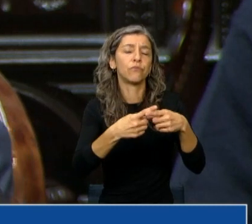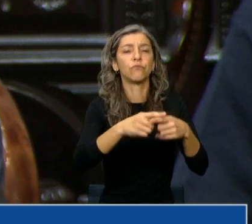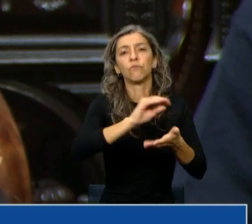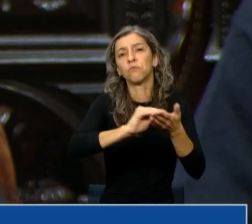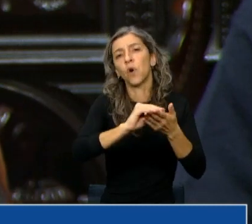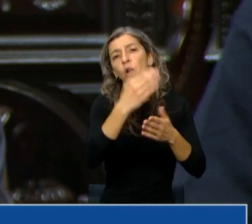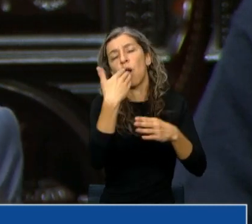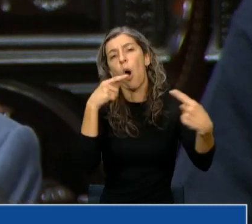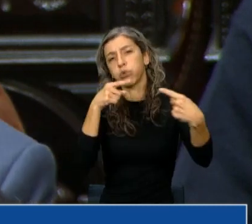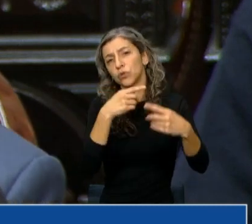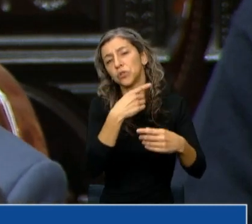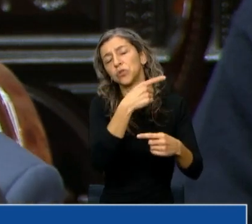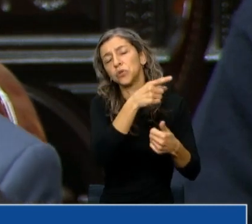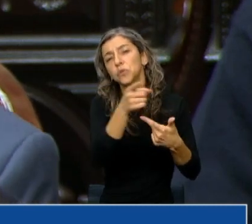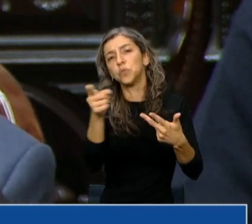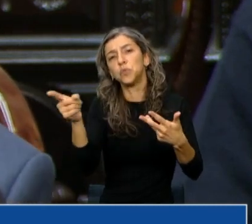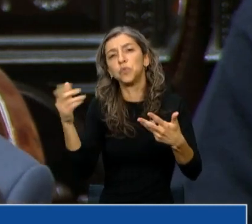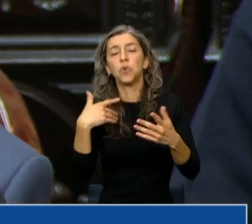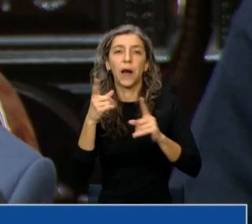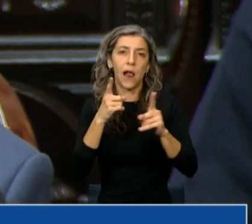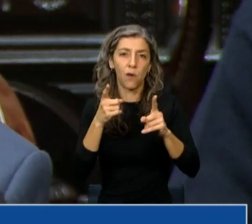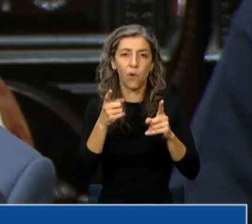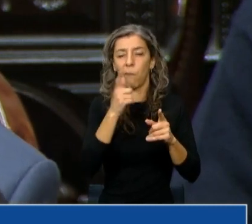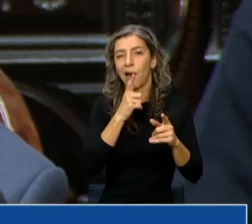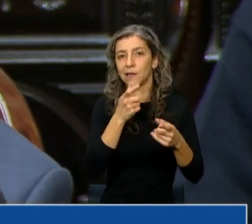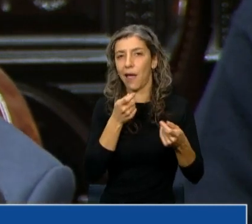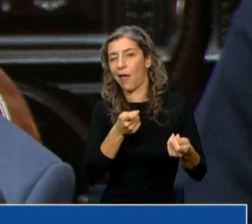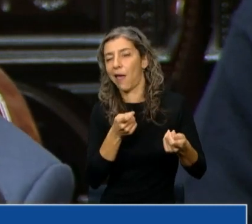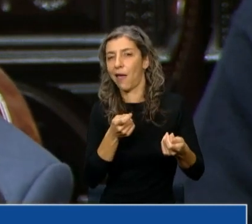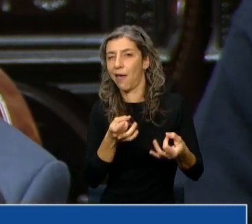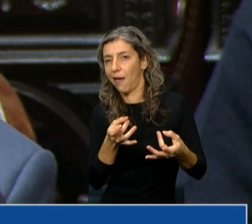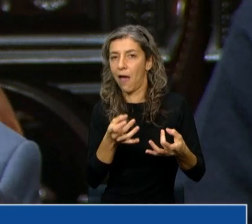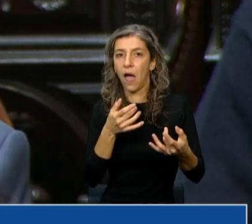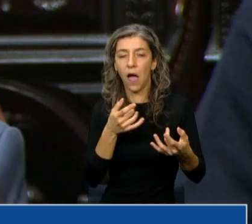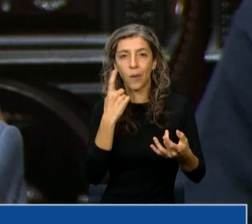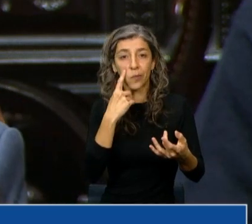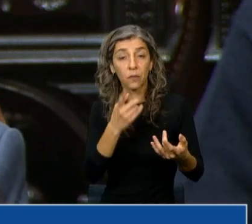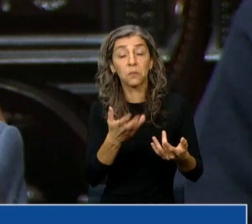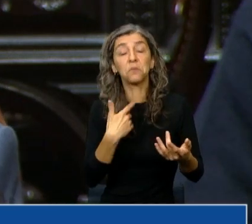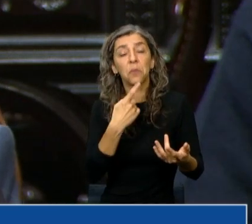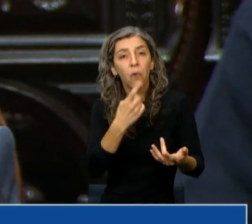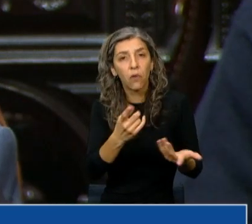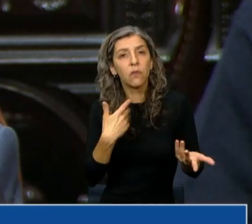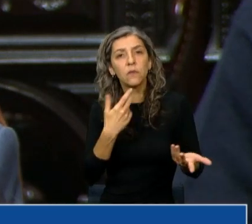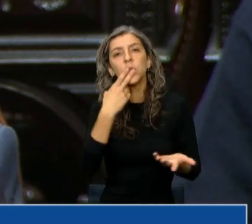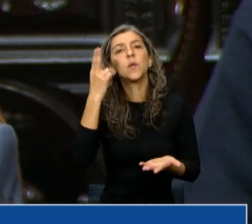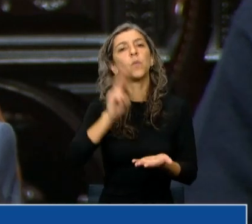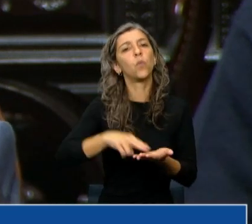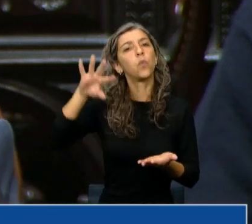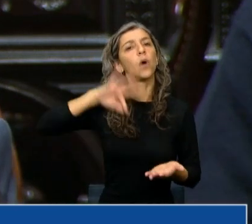casi, no sé si como una chicana o como desinformación, decir que el impuesto a las ganancias fue un